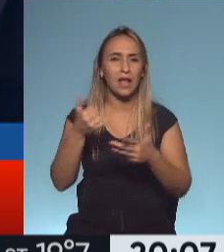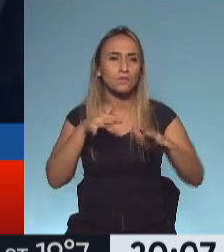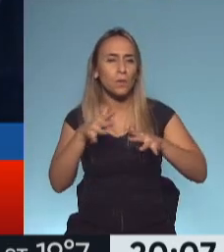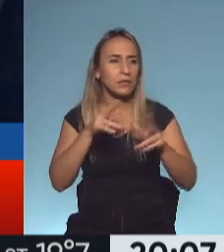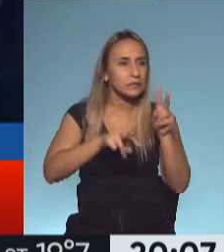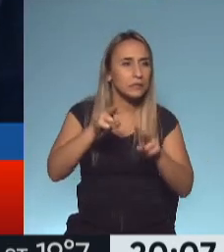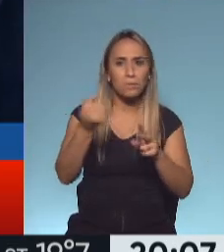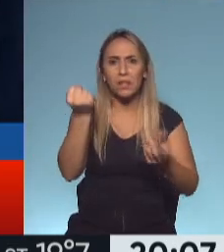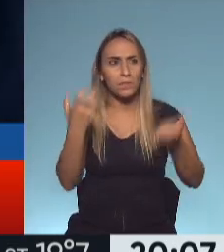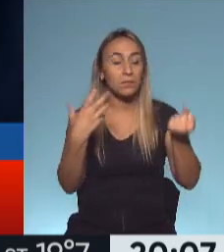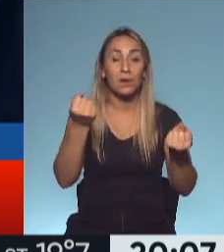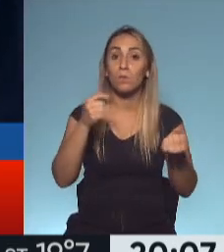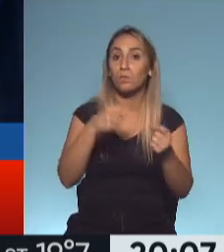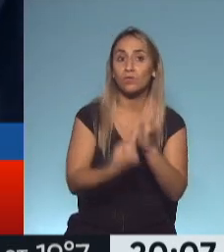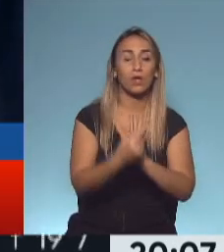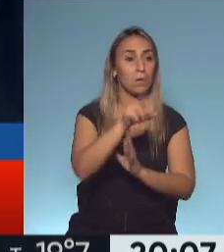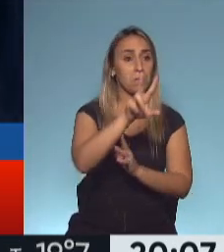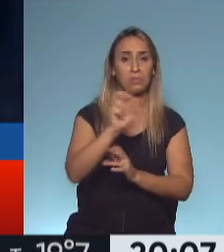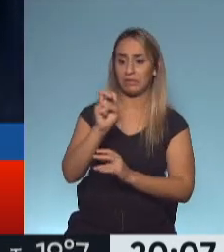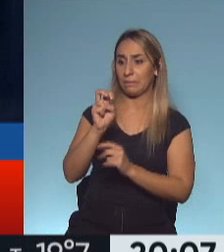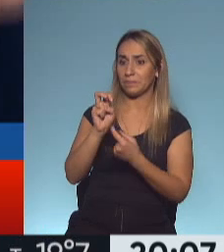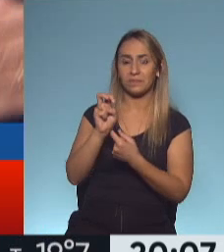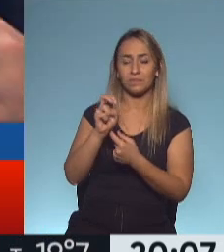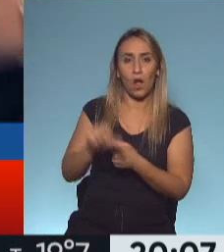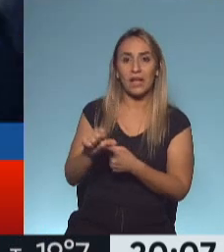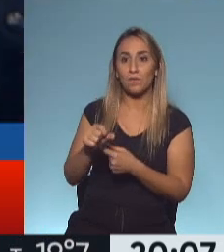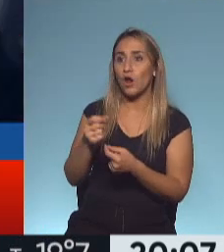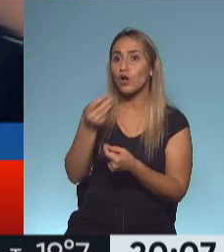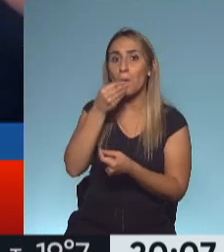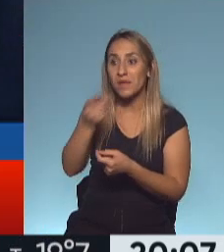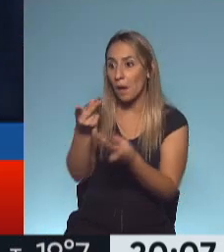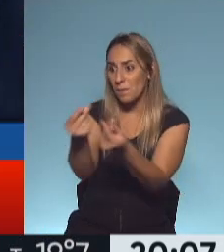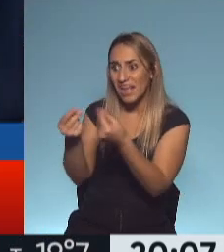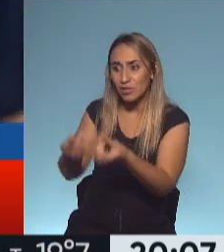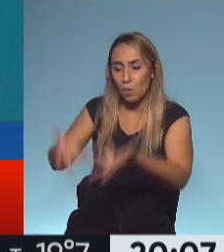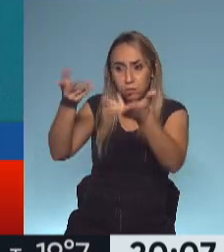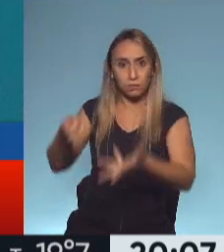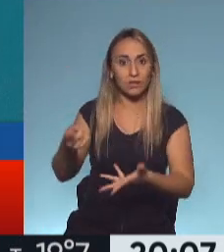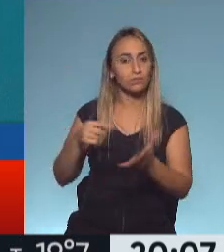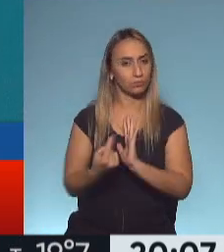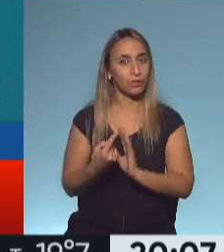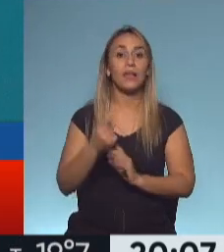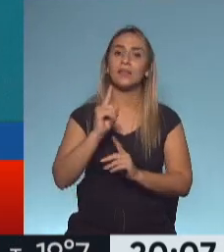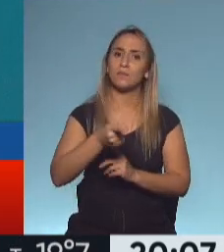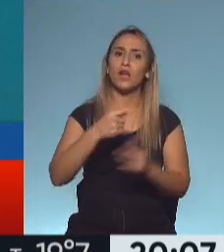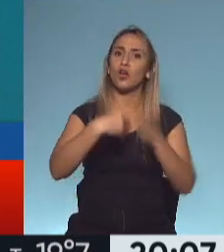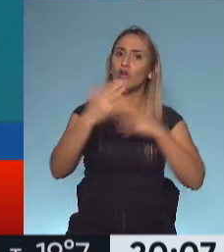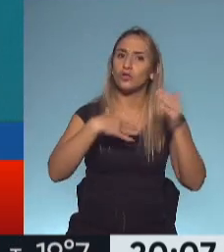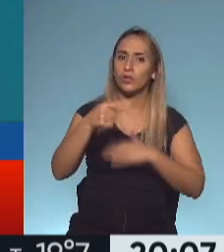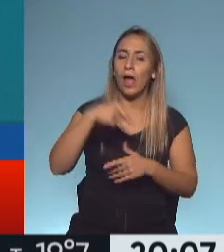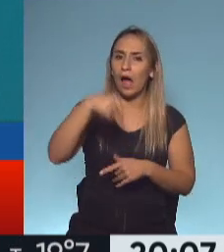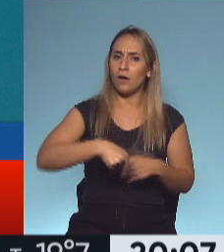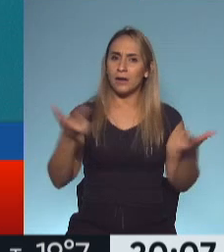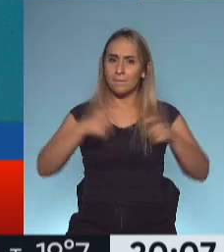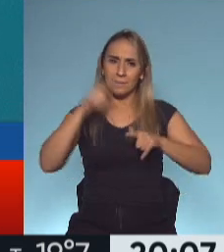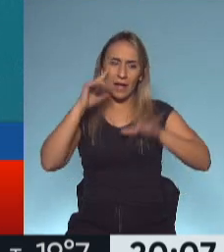tema es cuánto le rinde por el precio de los alimentos. Ahí está el problema más crítico y hoy es el transporte público. La construcción es uno de los temas que está evaluando